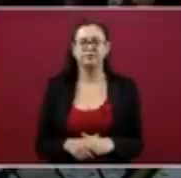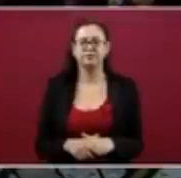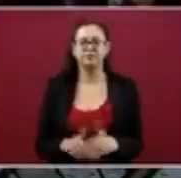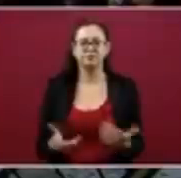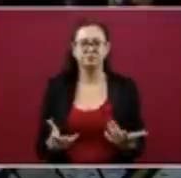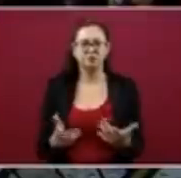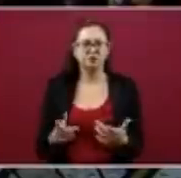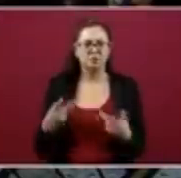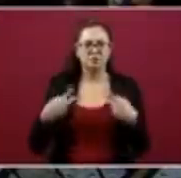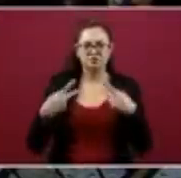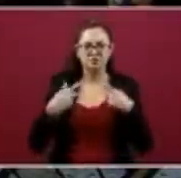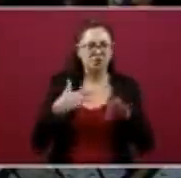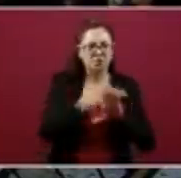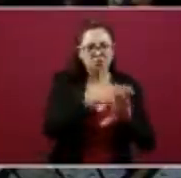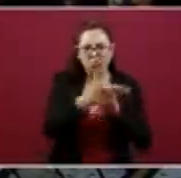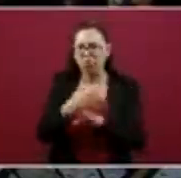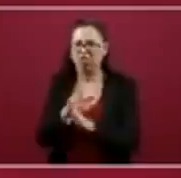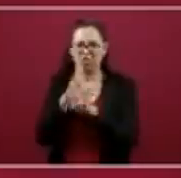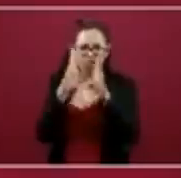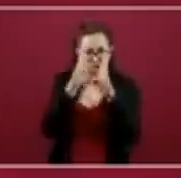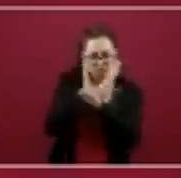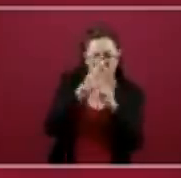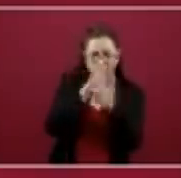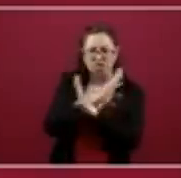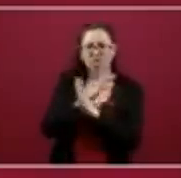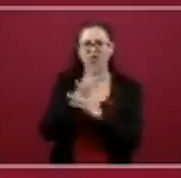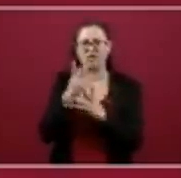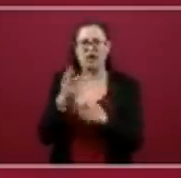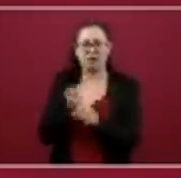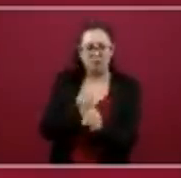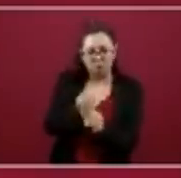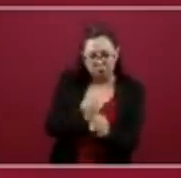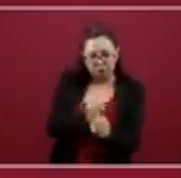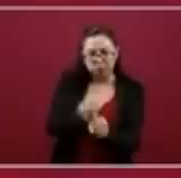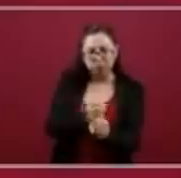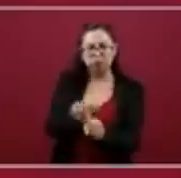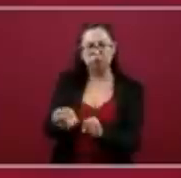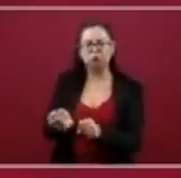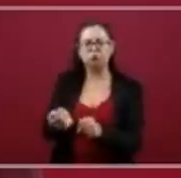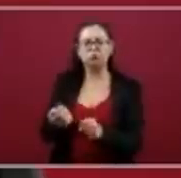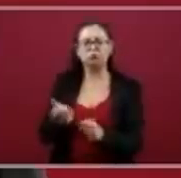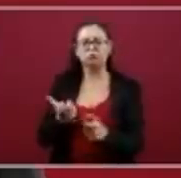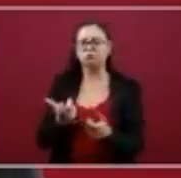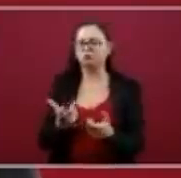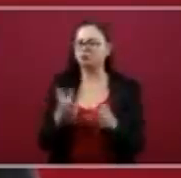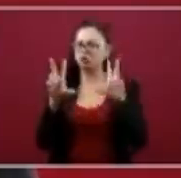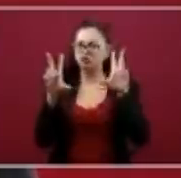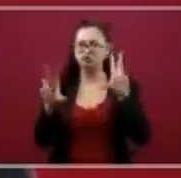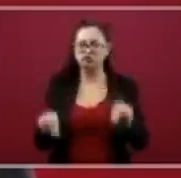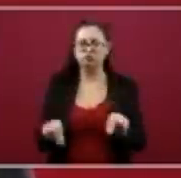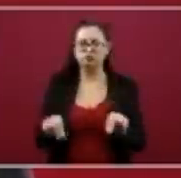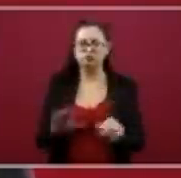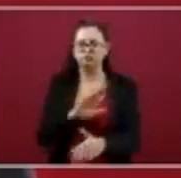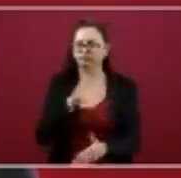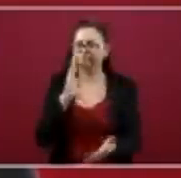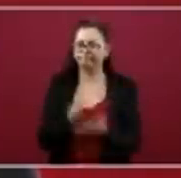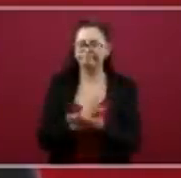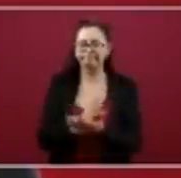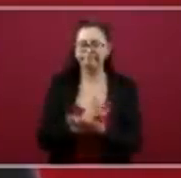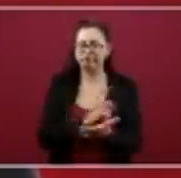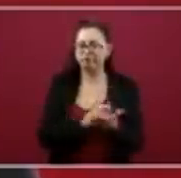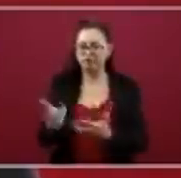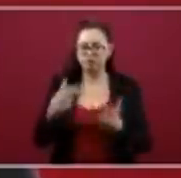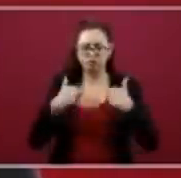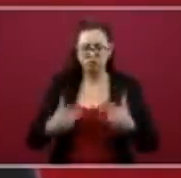persecución, no hay espionaje, no hay tortura, no se violan derechos